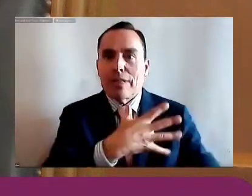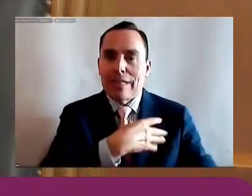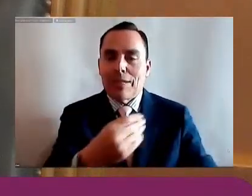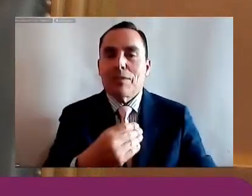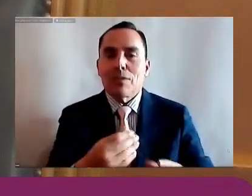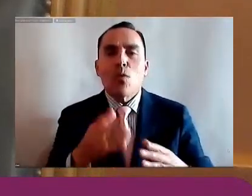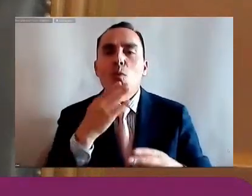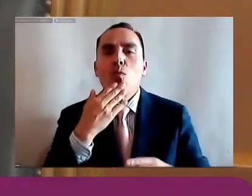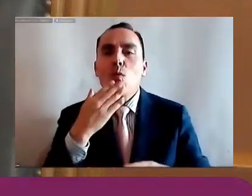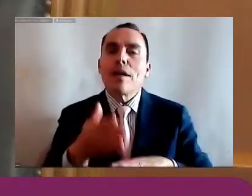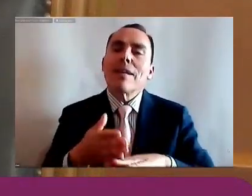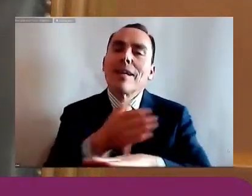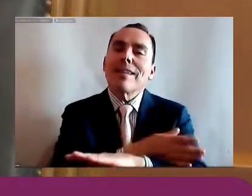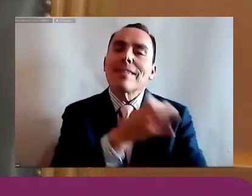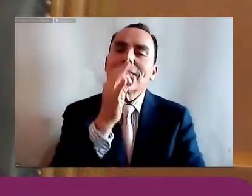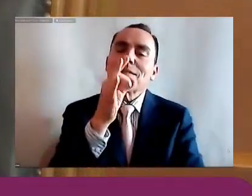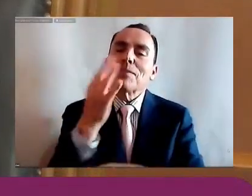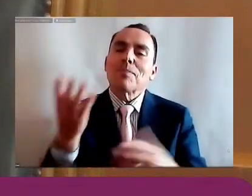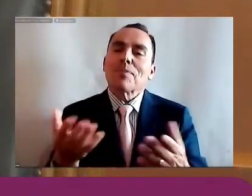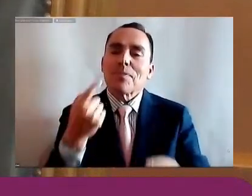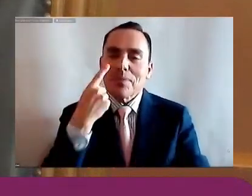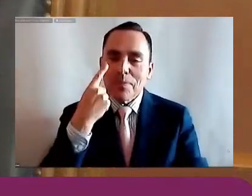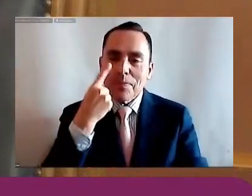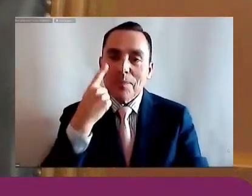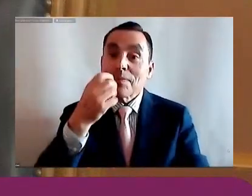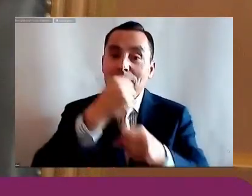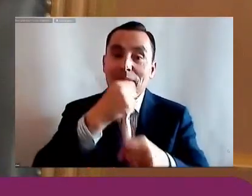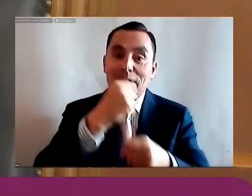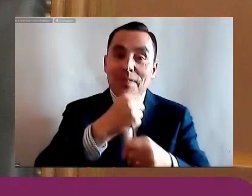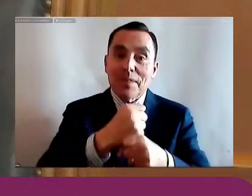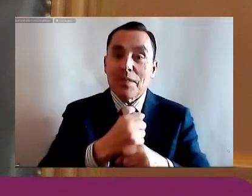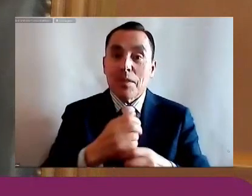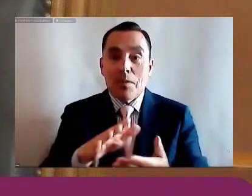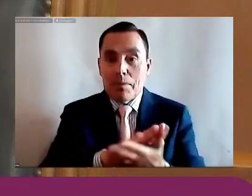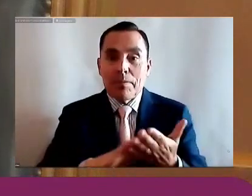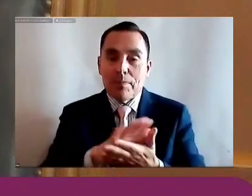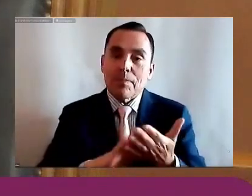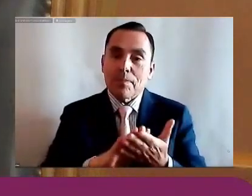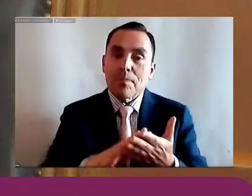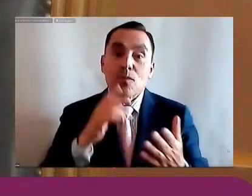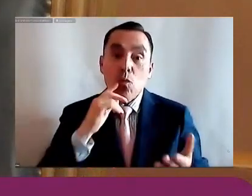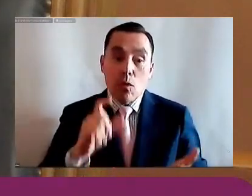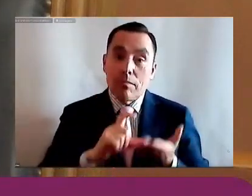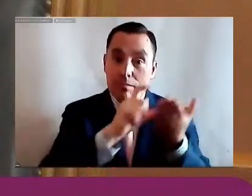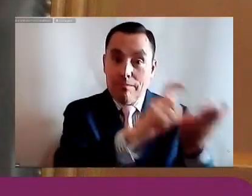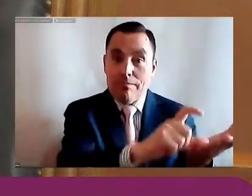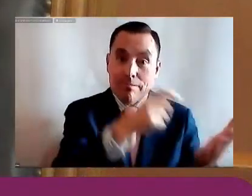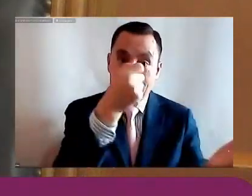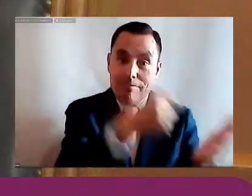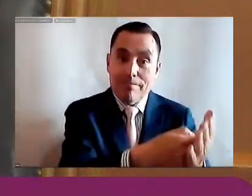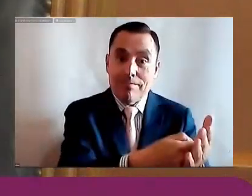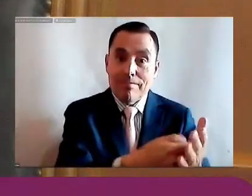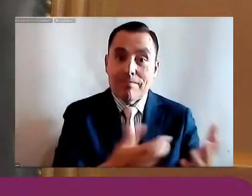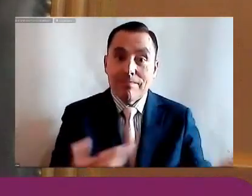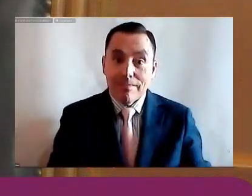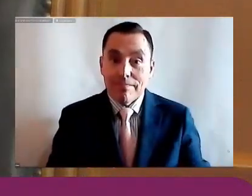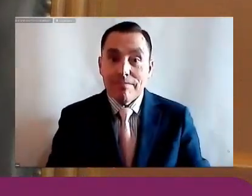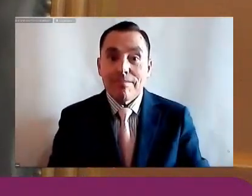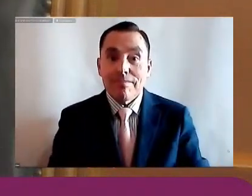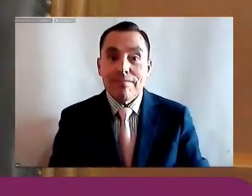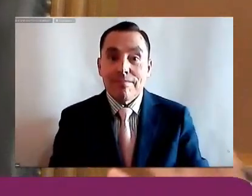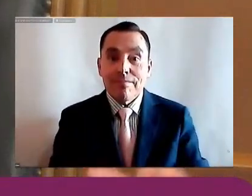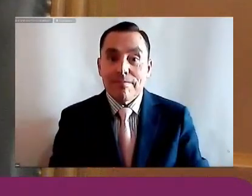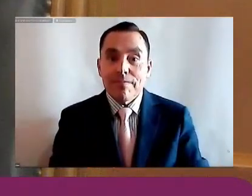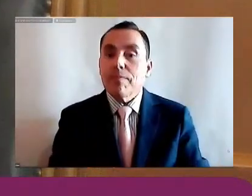qué significa el reconocimiento del trabajo, si tiene que reconocerse a través de un salario. Bueno, entonces, yendo a